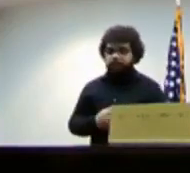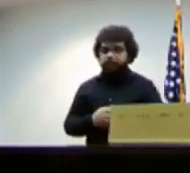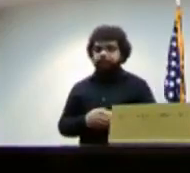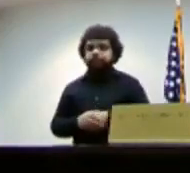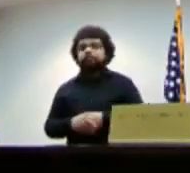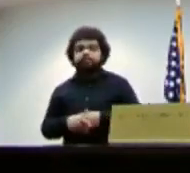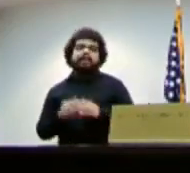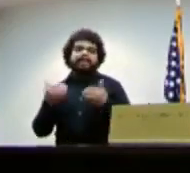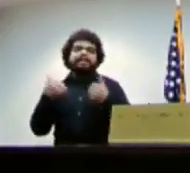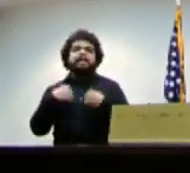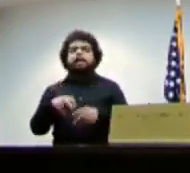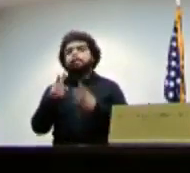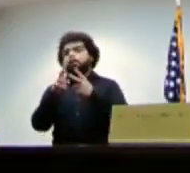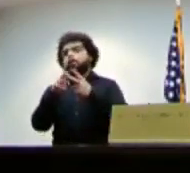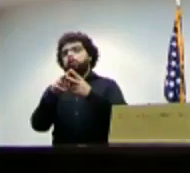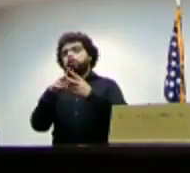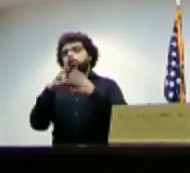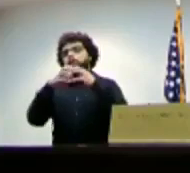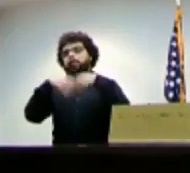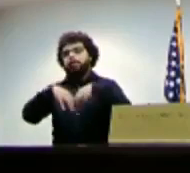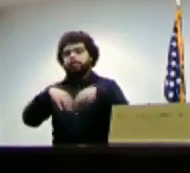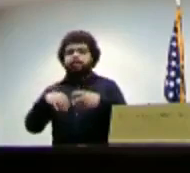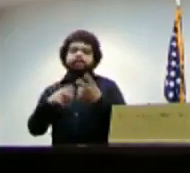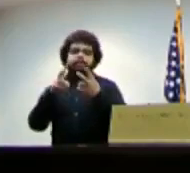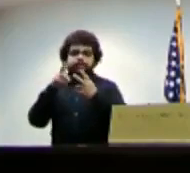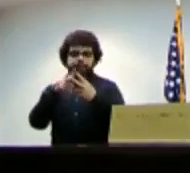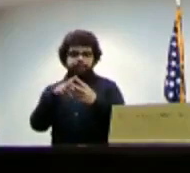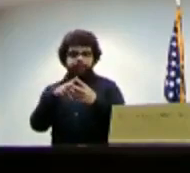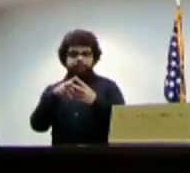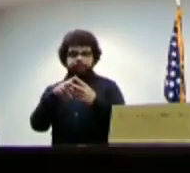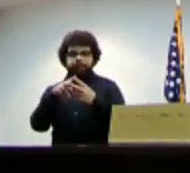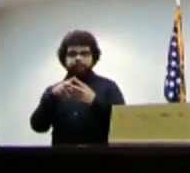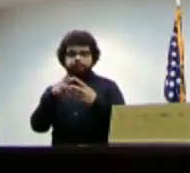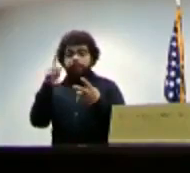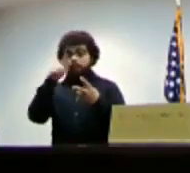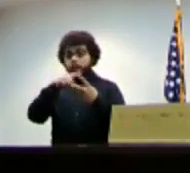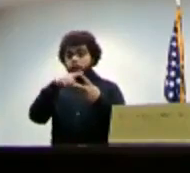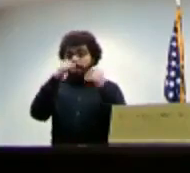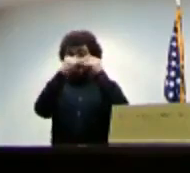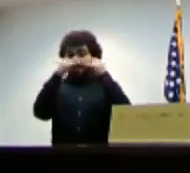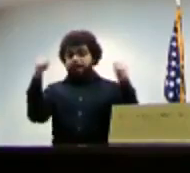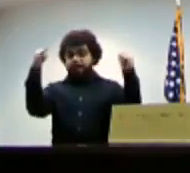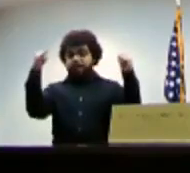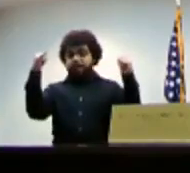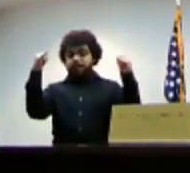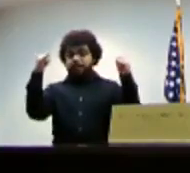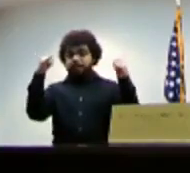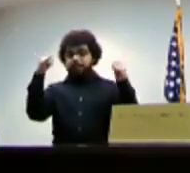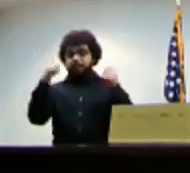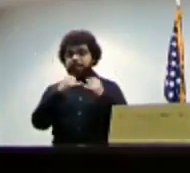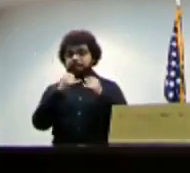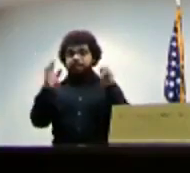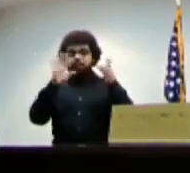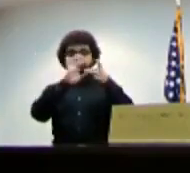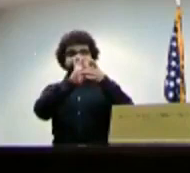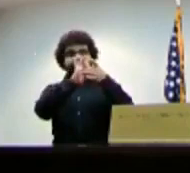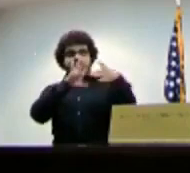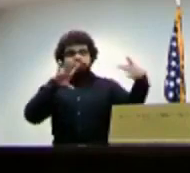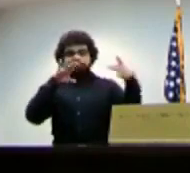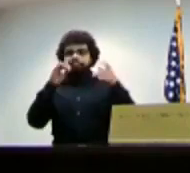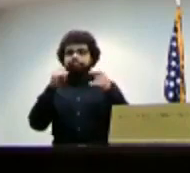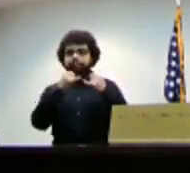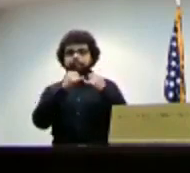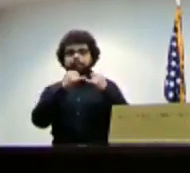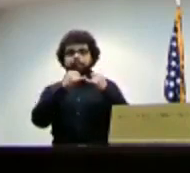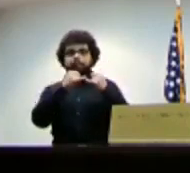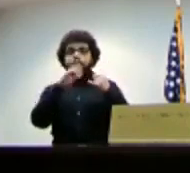¿verdad? Cuando hablamos de los relevos, hablamos de dos tipos de averías, las que ocurren en una línea que la alianza le da servicio dejando un sector sin energía,